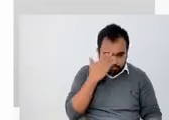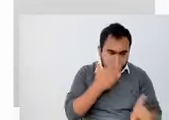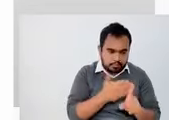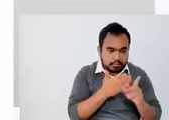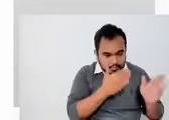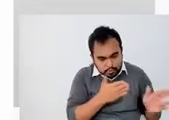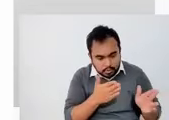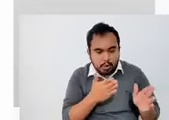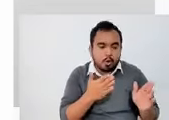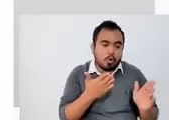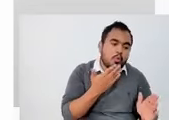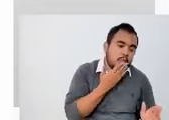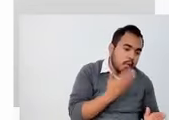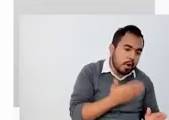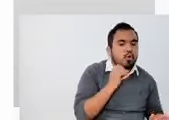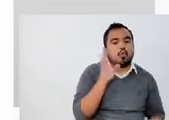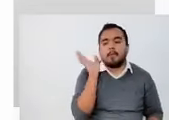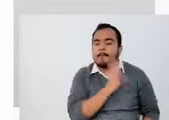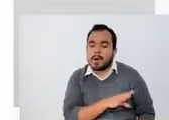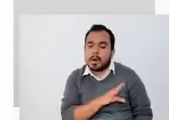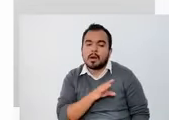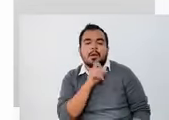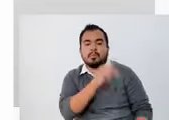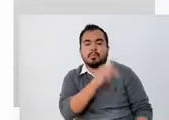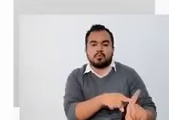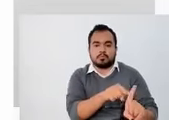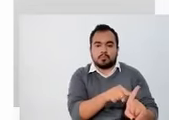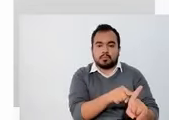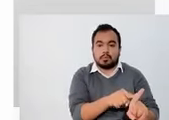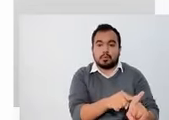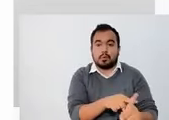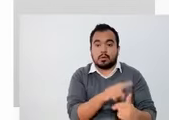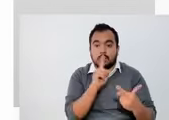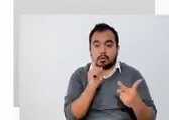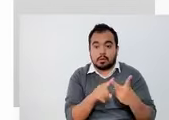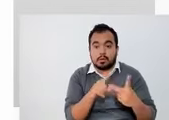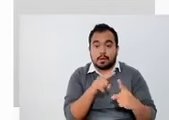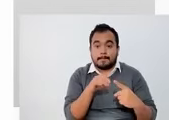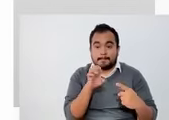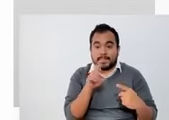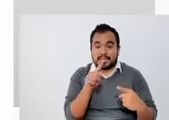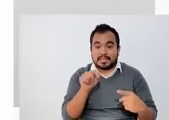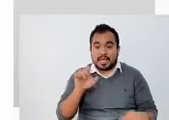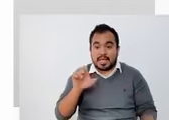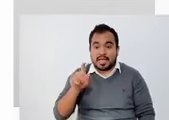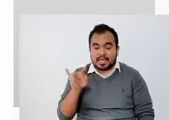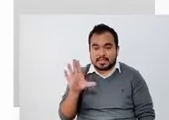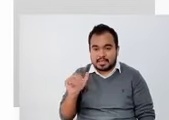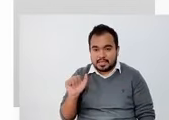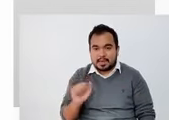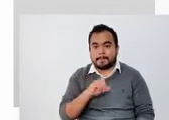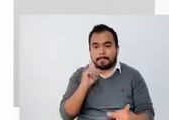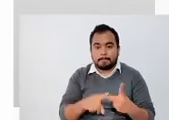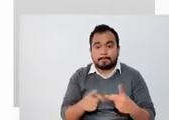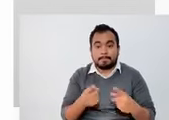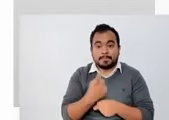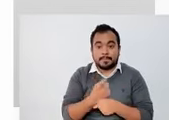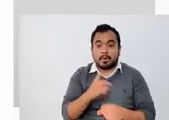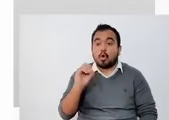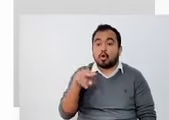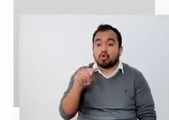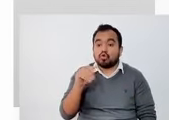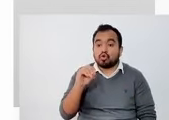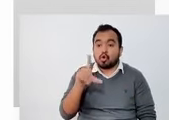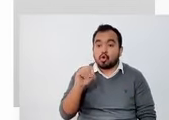persona ha accedido a la misma? Y esa es la segunda pregunta de la metaética. La primera es la ontología, ¿no? Es decir, ¿qué son los juicios éticos,